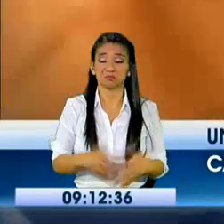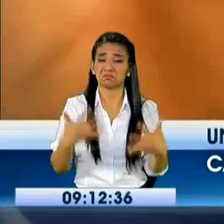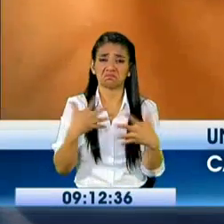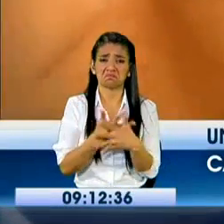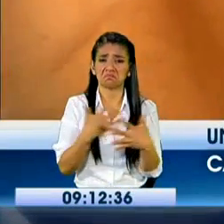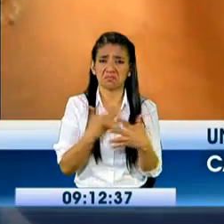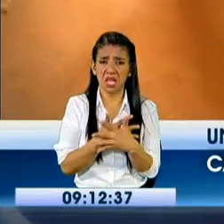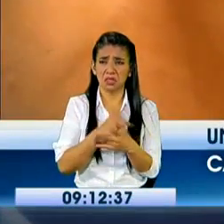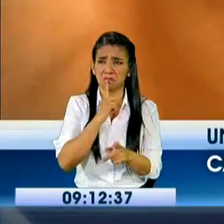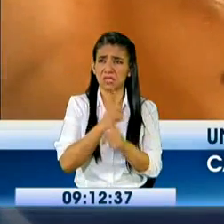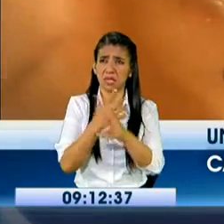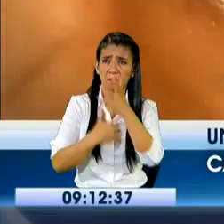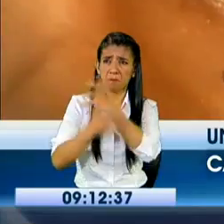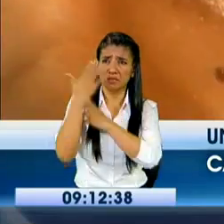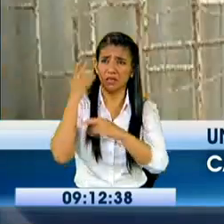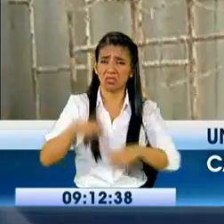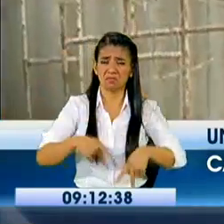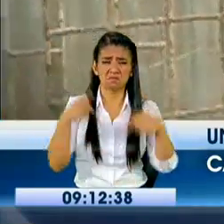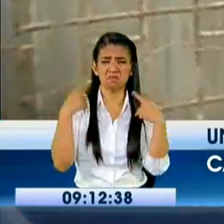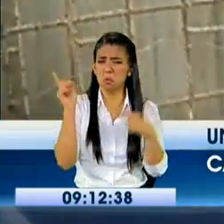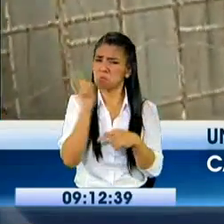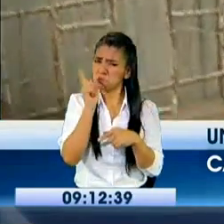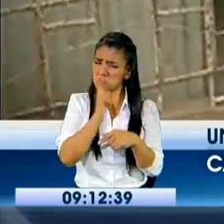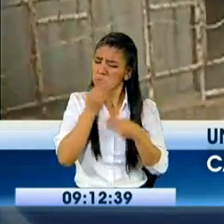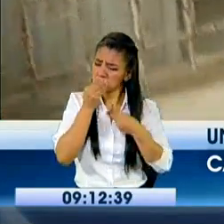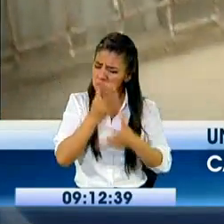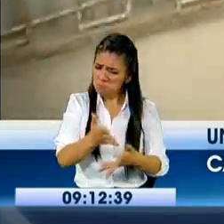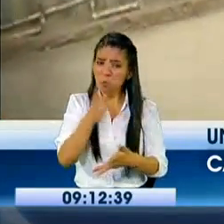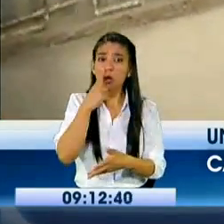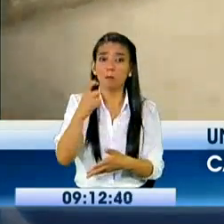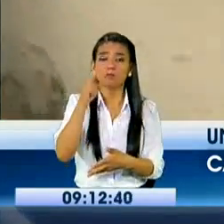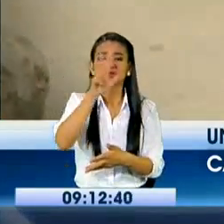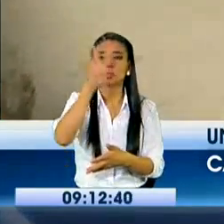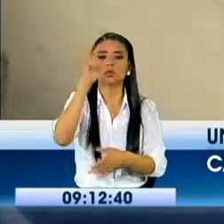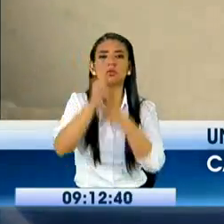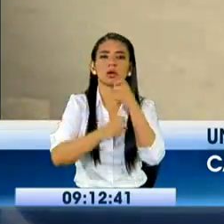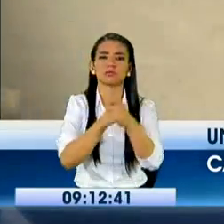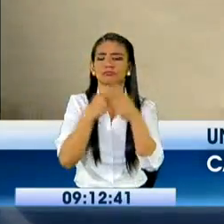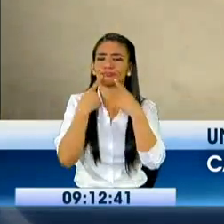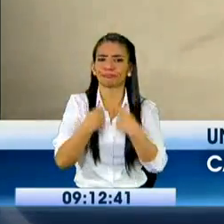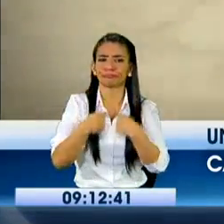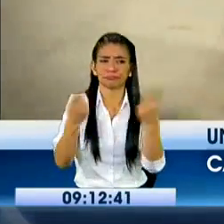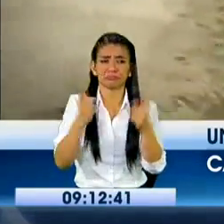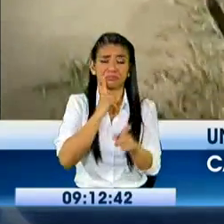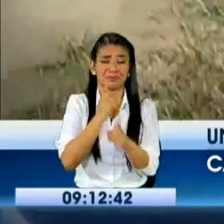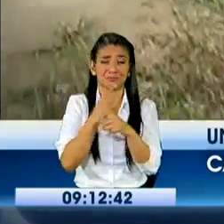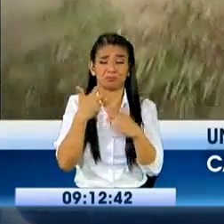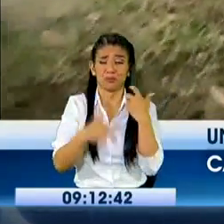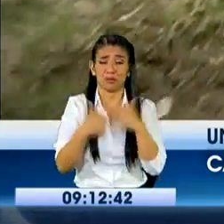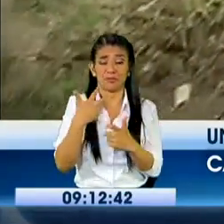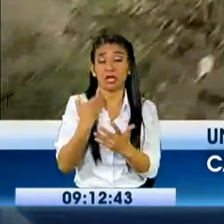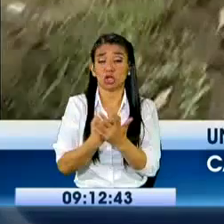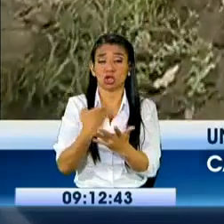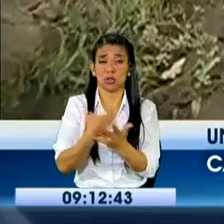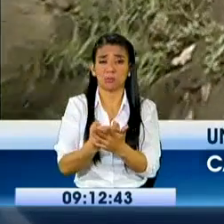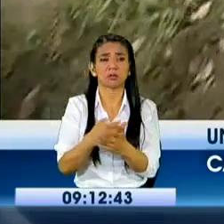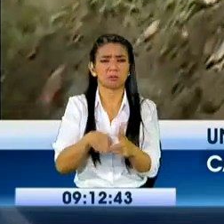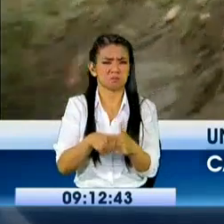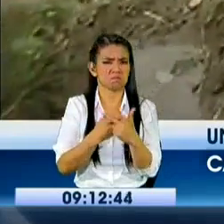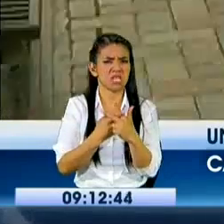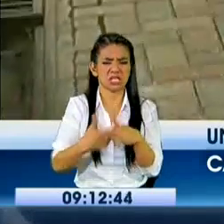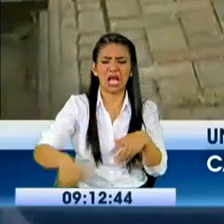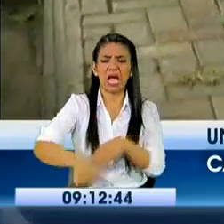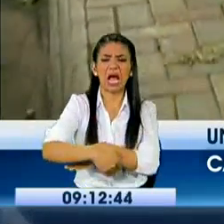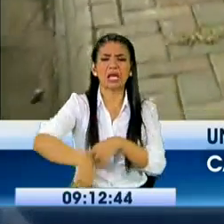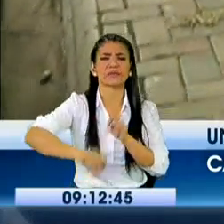lo que hizo en su pasado, este hombre de 34 años nos reveló que debido a problemas económicos empezó a vivir en la